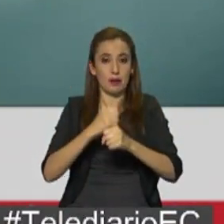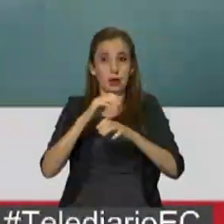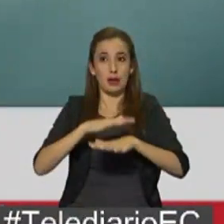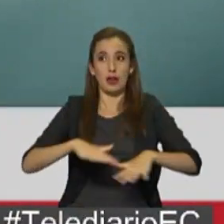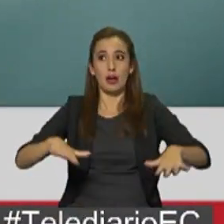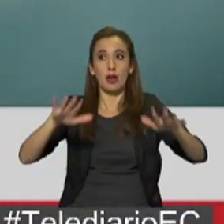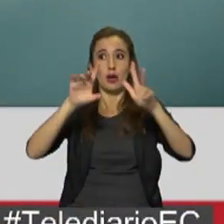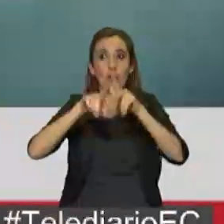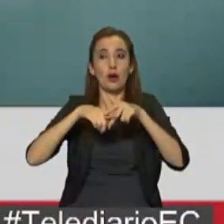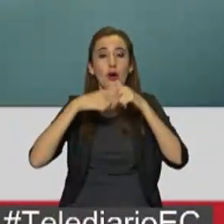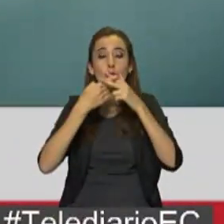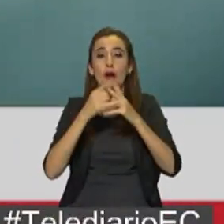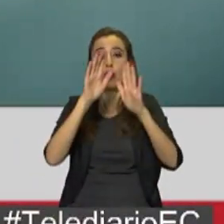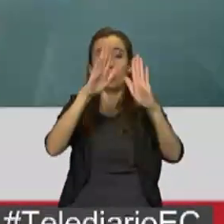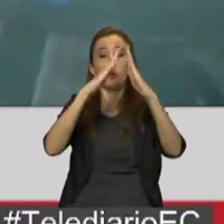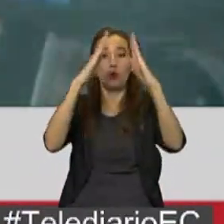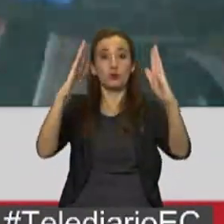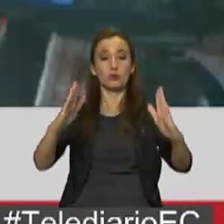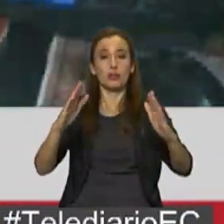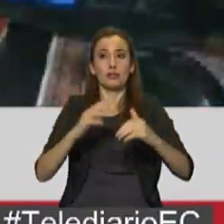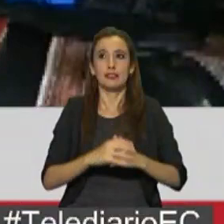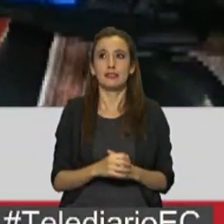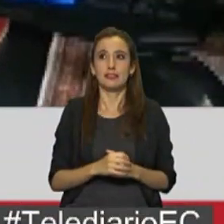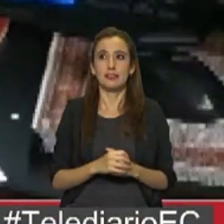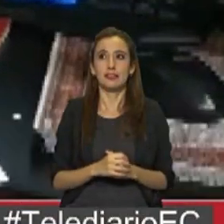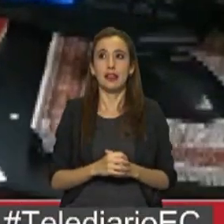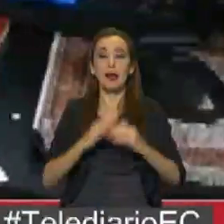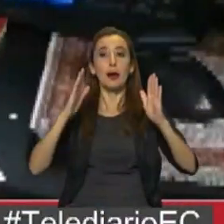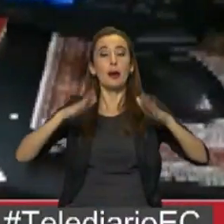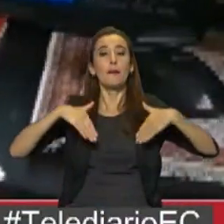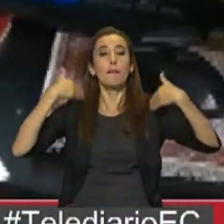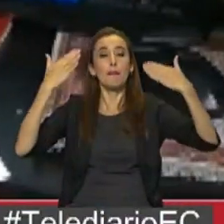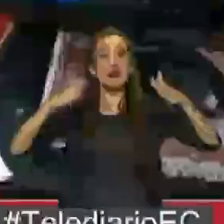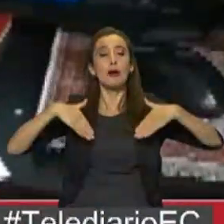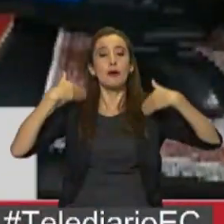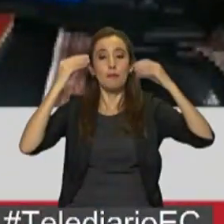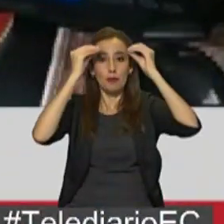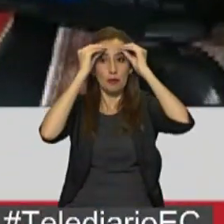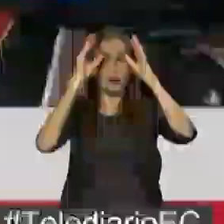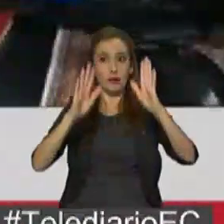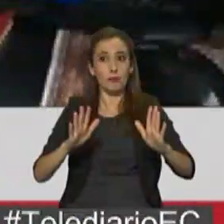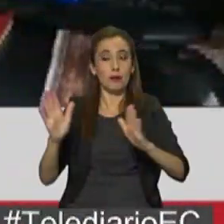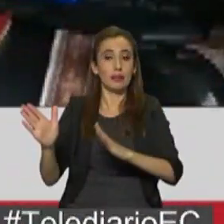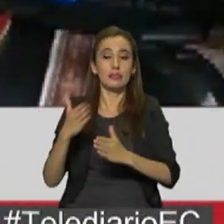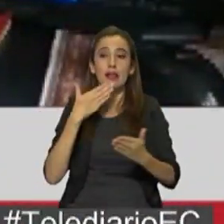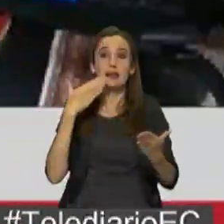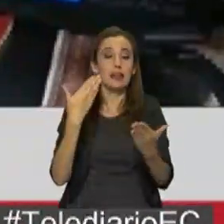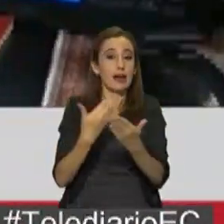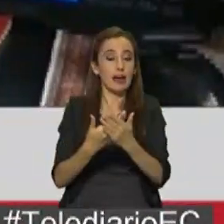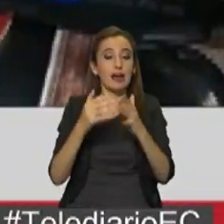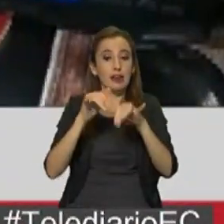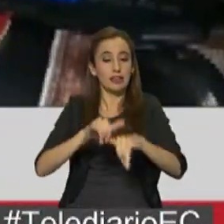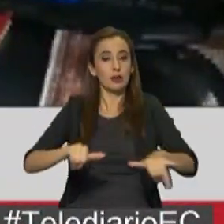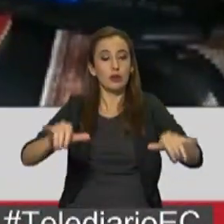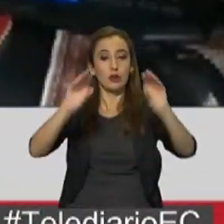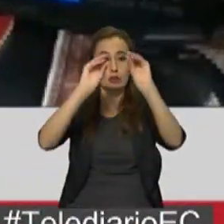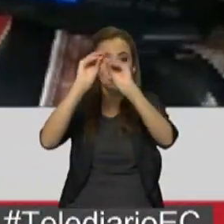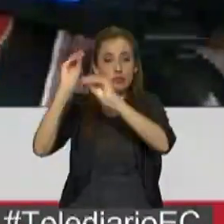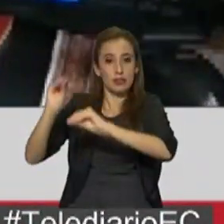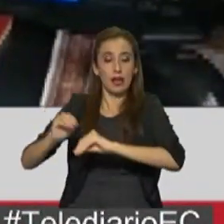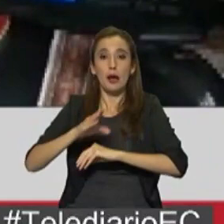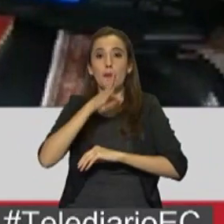estén inscritas feliz día del maestro presión por sus enseñanzas y por su